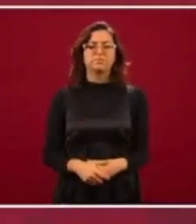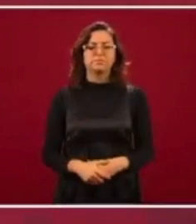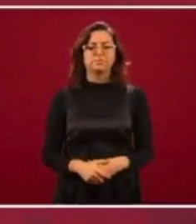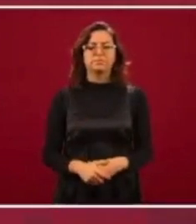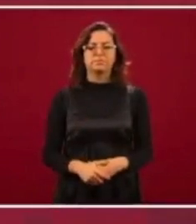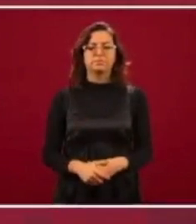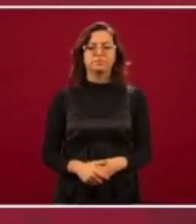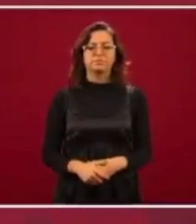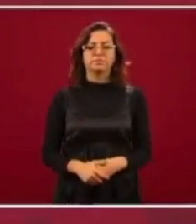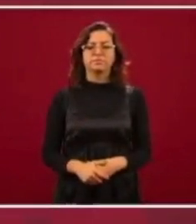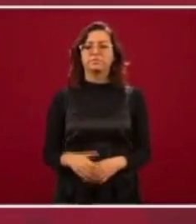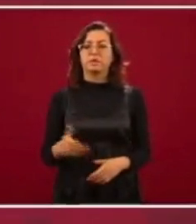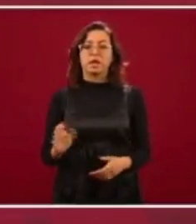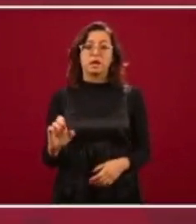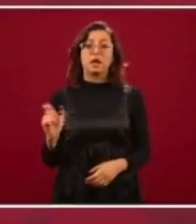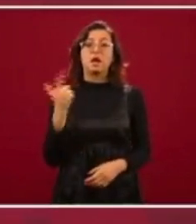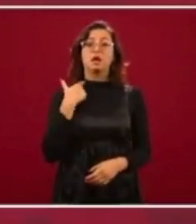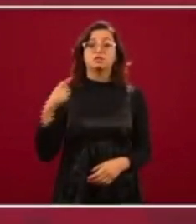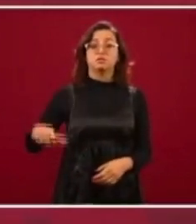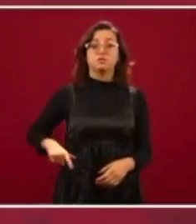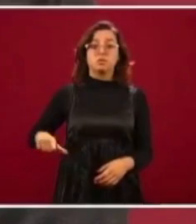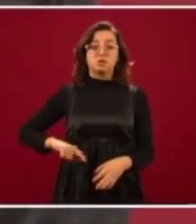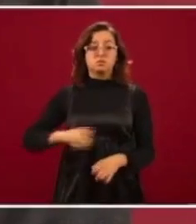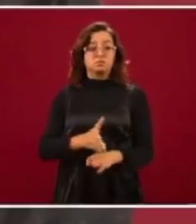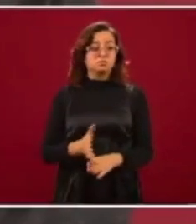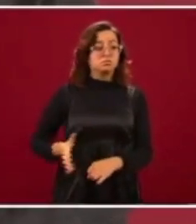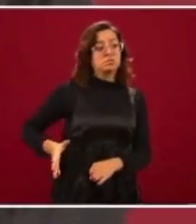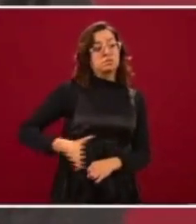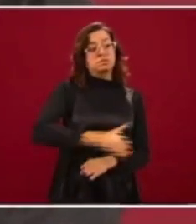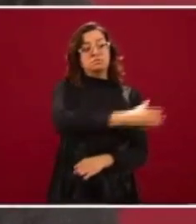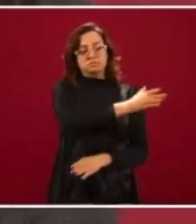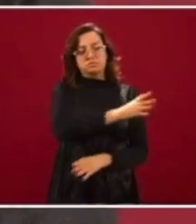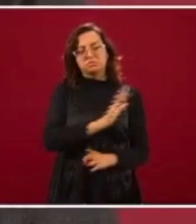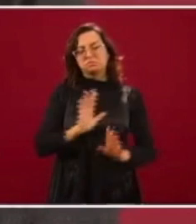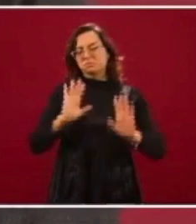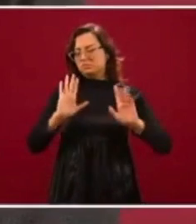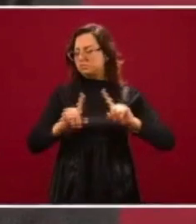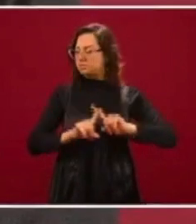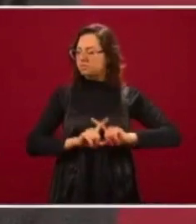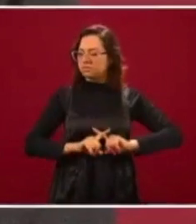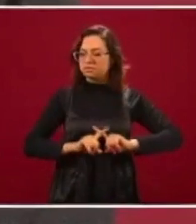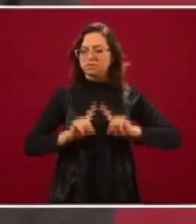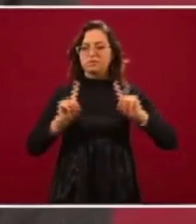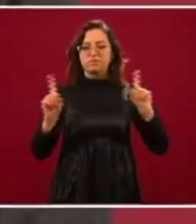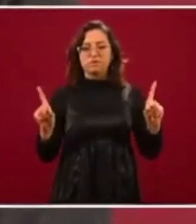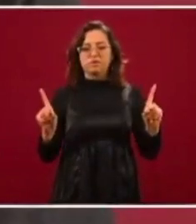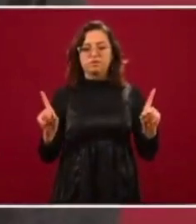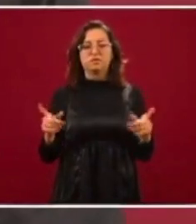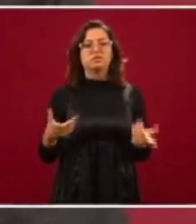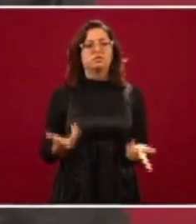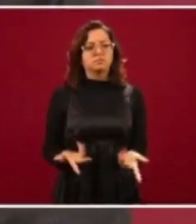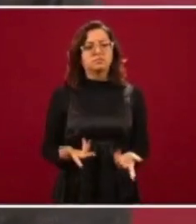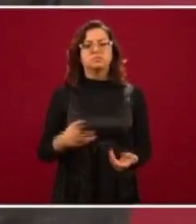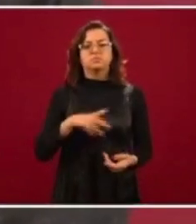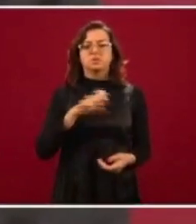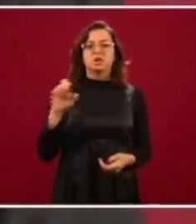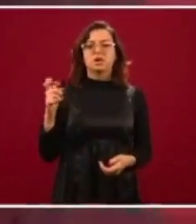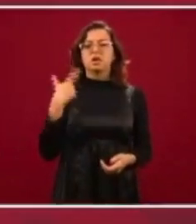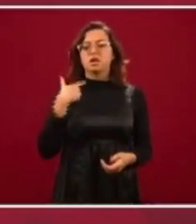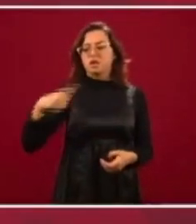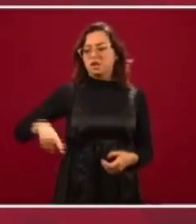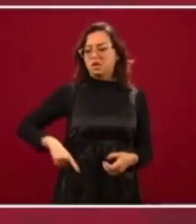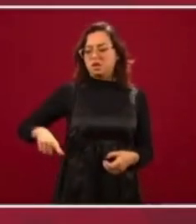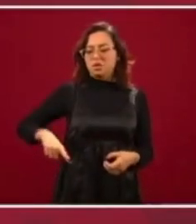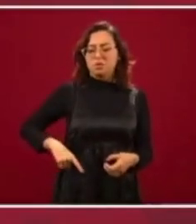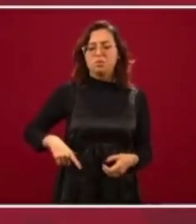Ya no es el tiempo de antes, de gobernantes irresponsables que